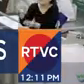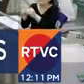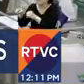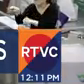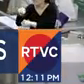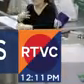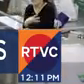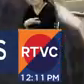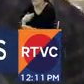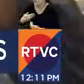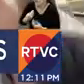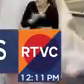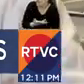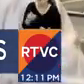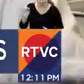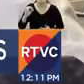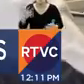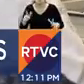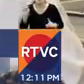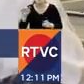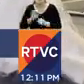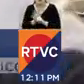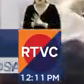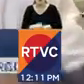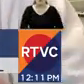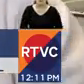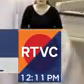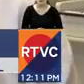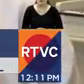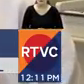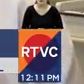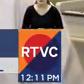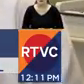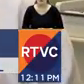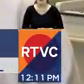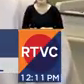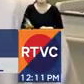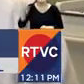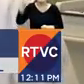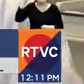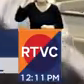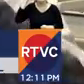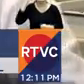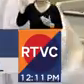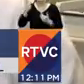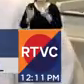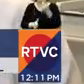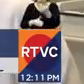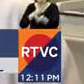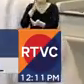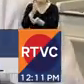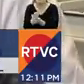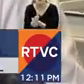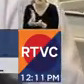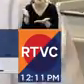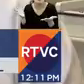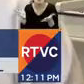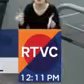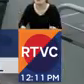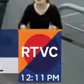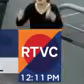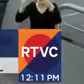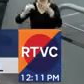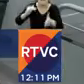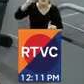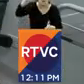salas destinadas para ello. Con recibir los bancos en las empresas, en las unidades residenciales, entonces se ha visto ese